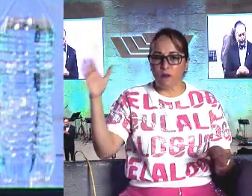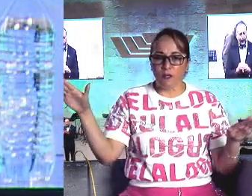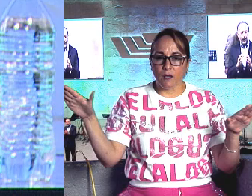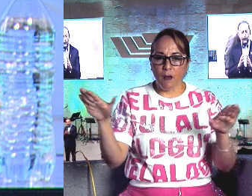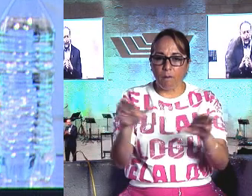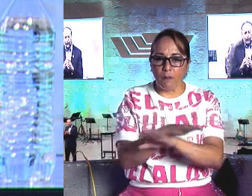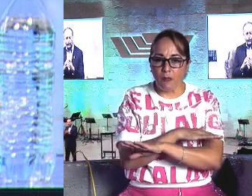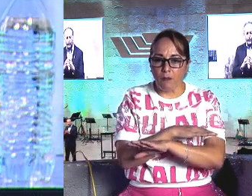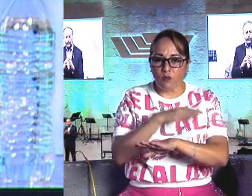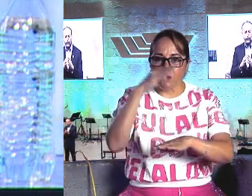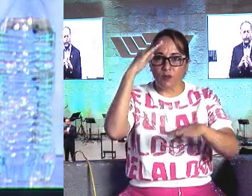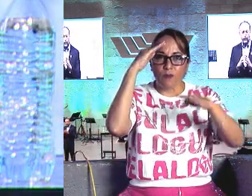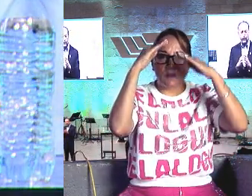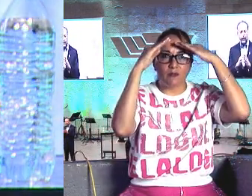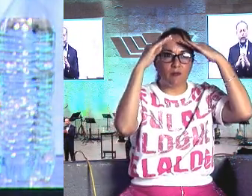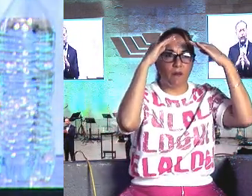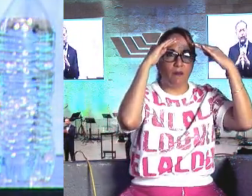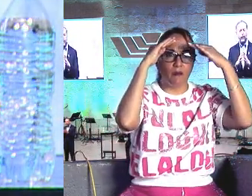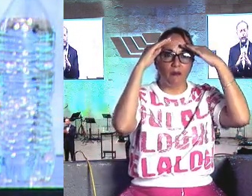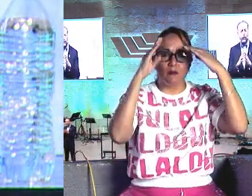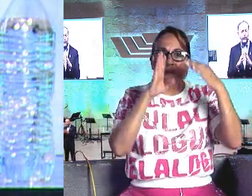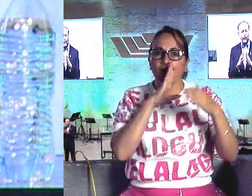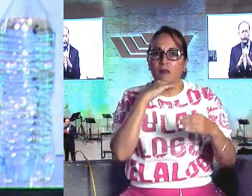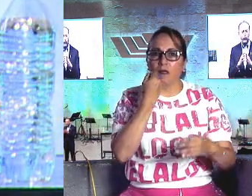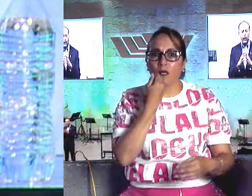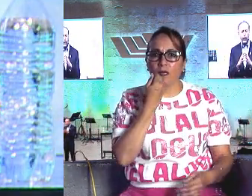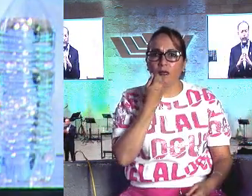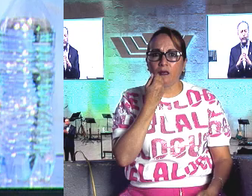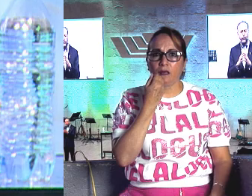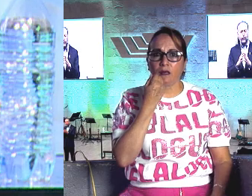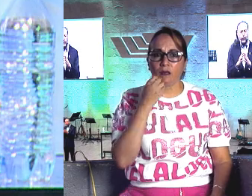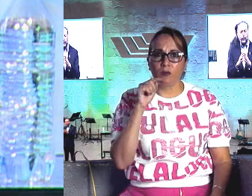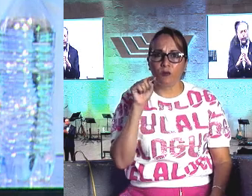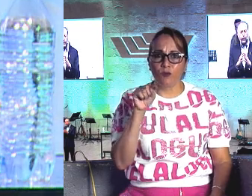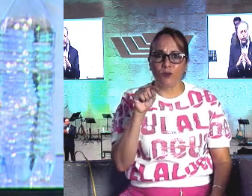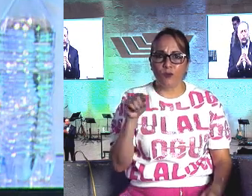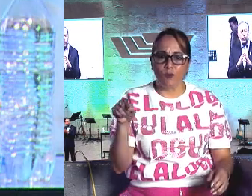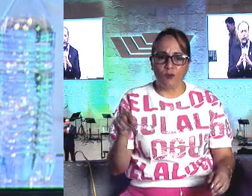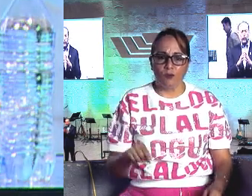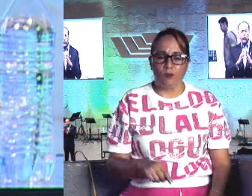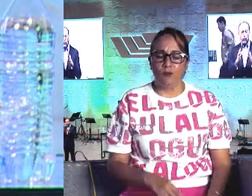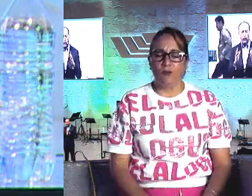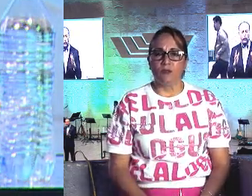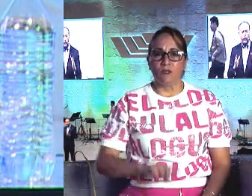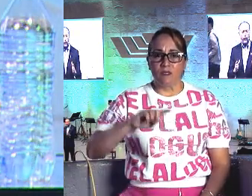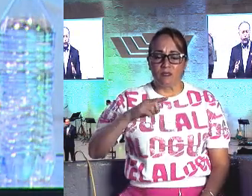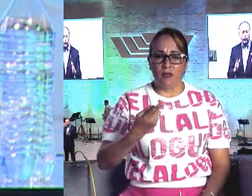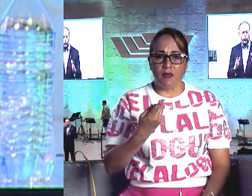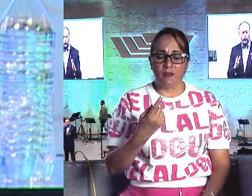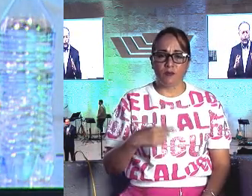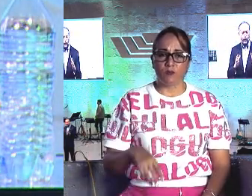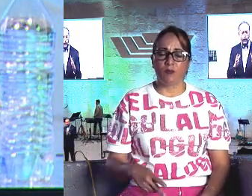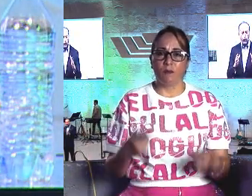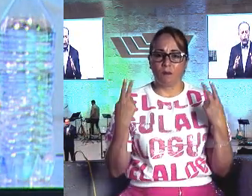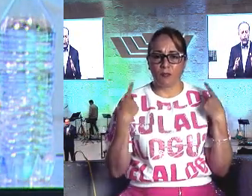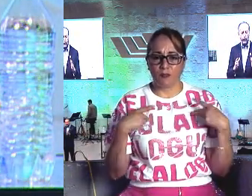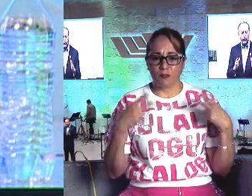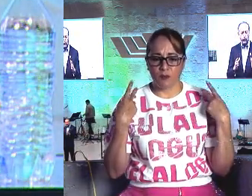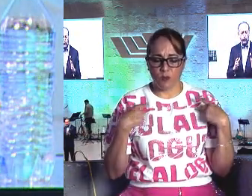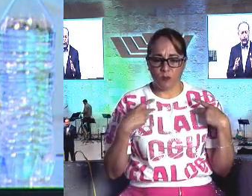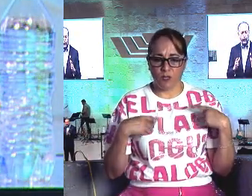Él quiere que veas que quiere hacer de ti una persona como David formó a sus